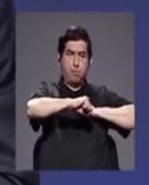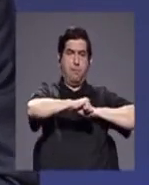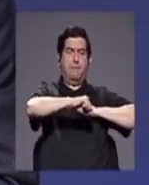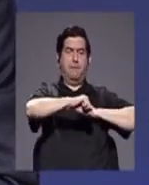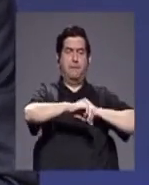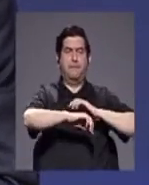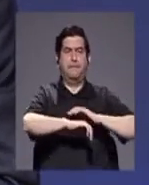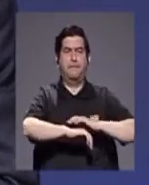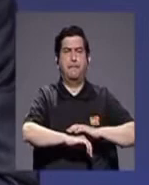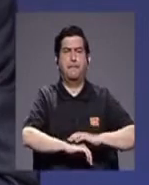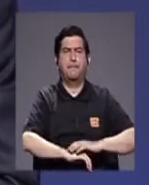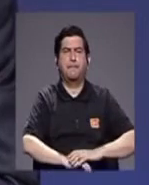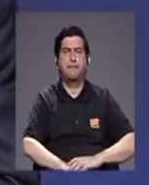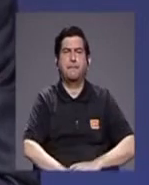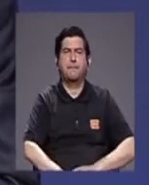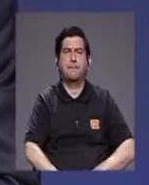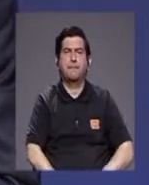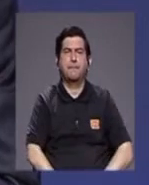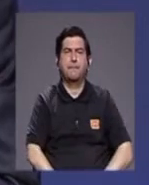corazón.